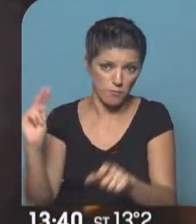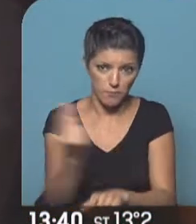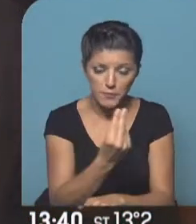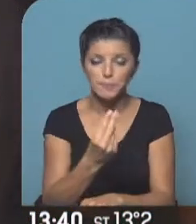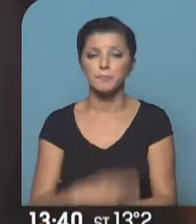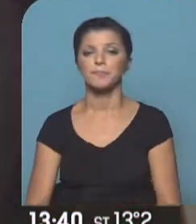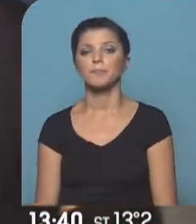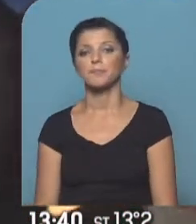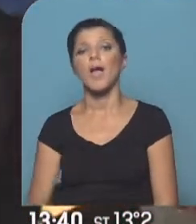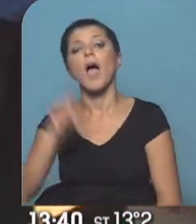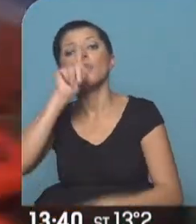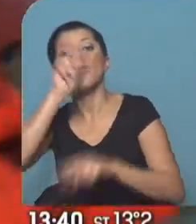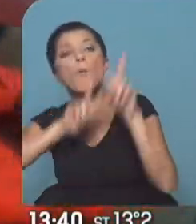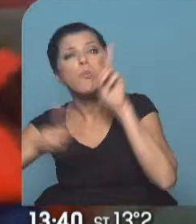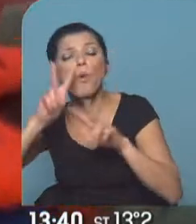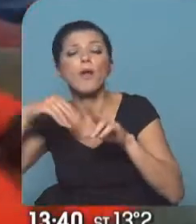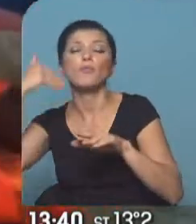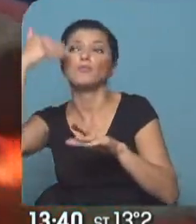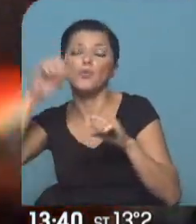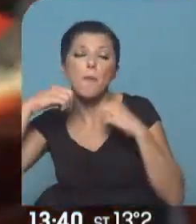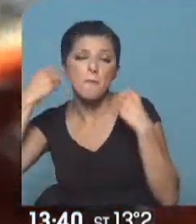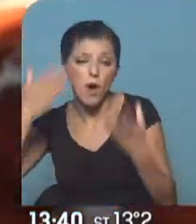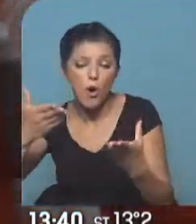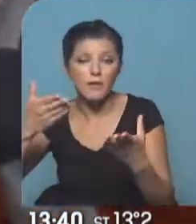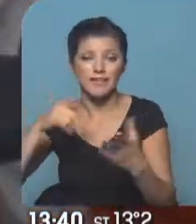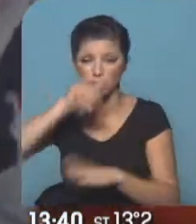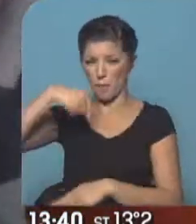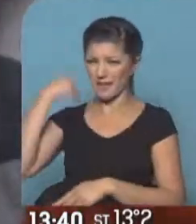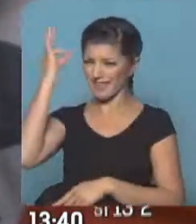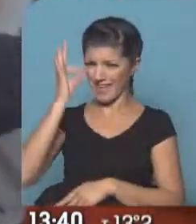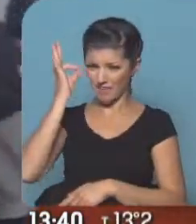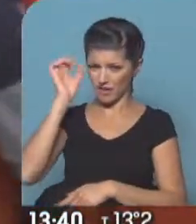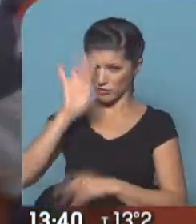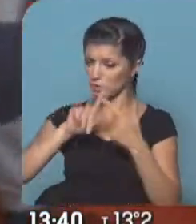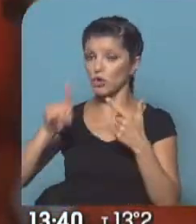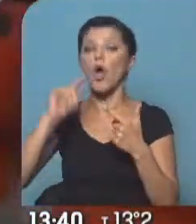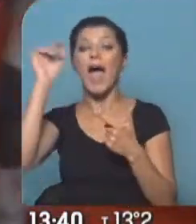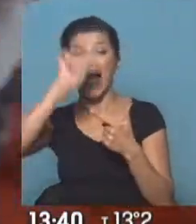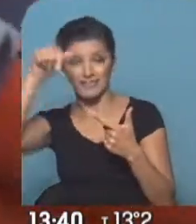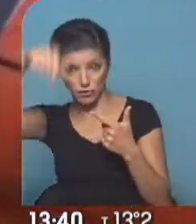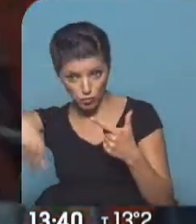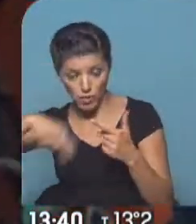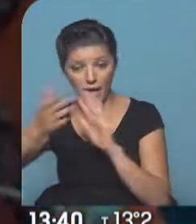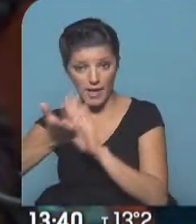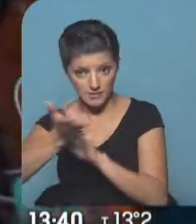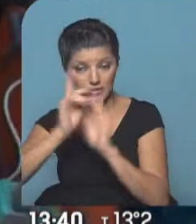vida buscando un futuro mejor no provienen solamente de África, sino también del sudeste de Asia y de Medio